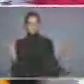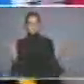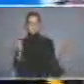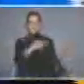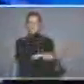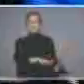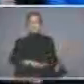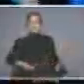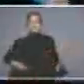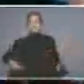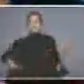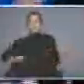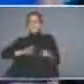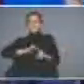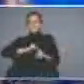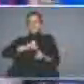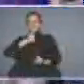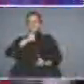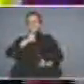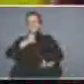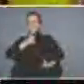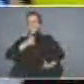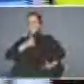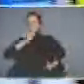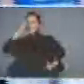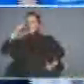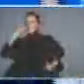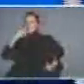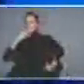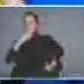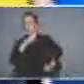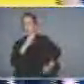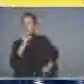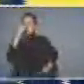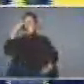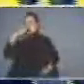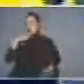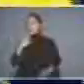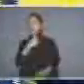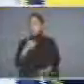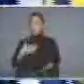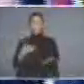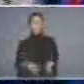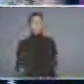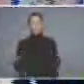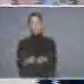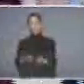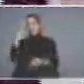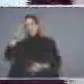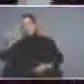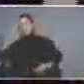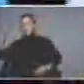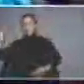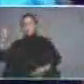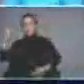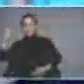Niños soportan demasiada presión. Algún padre tan solo tiene como ambición de que su hijo sea Pedrito,